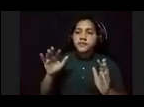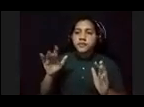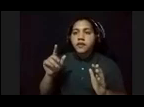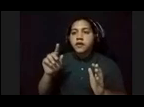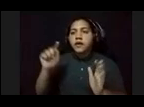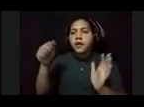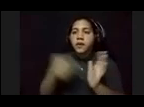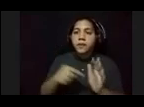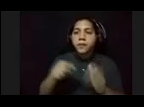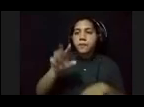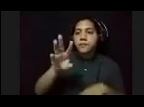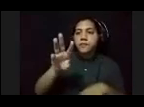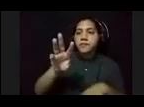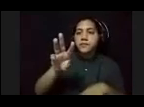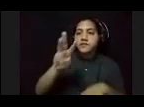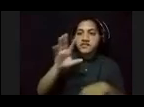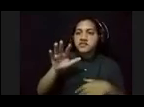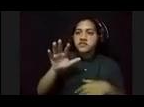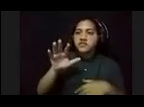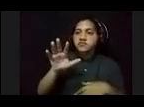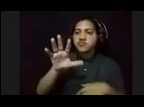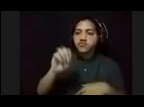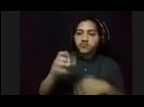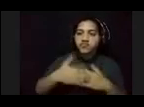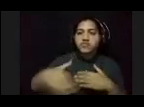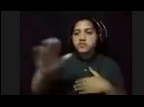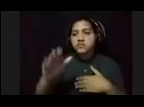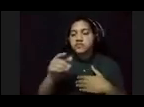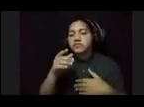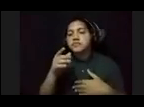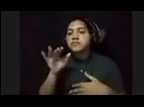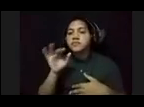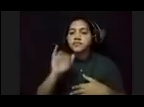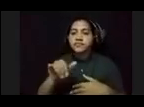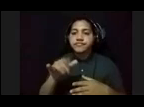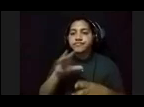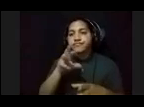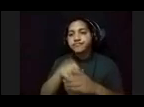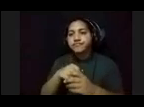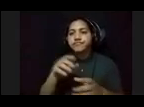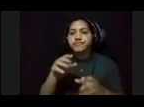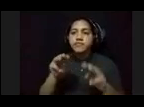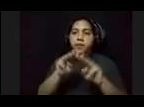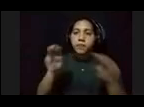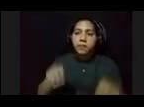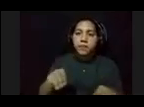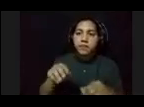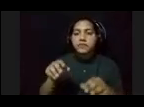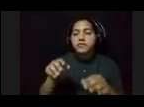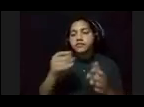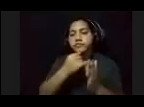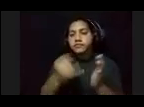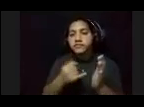todos los planos levantados en la época. El mismo continuó siendo importante en el conjunto defensivo de la